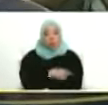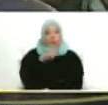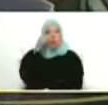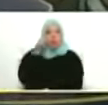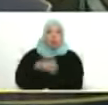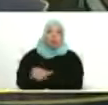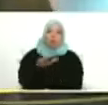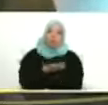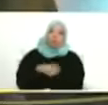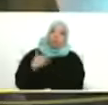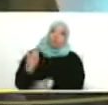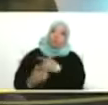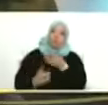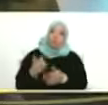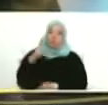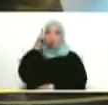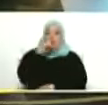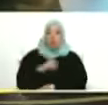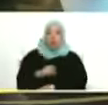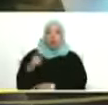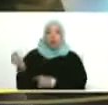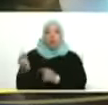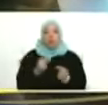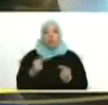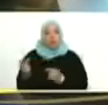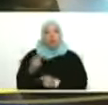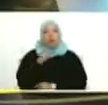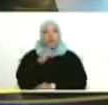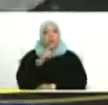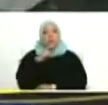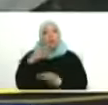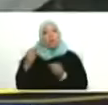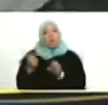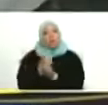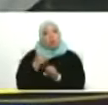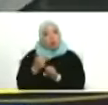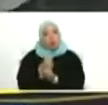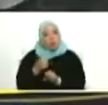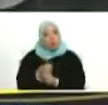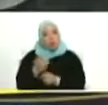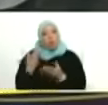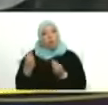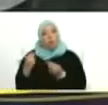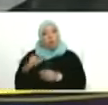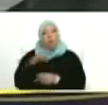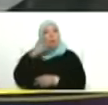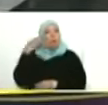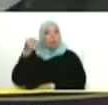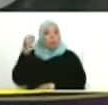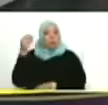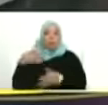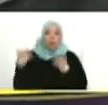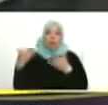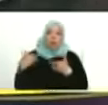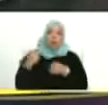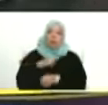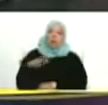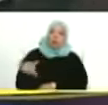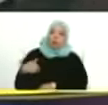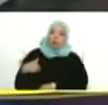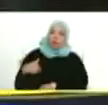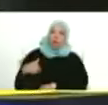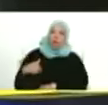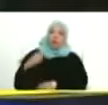le queremos decir que hemos tenido un año de batallas, de mucho trabajo, pero con mucho orgullo y con mucha alegría, nosotros